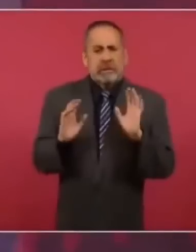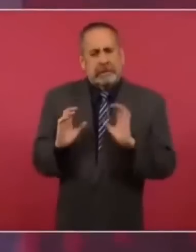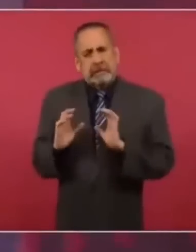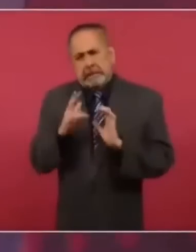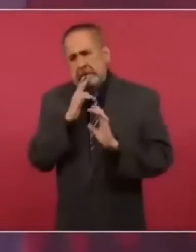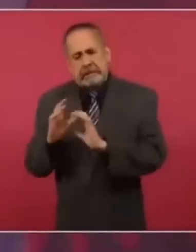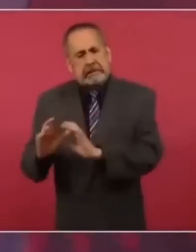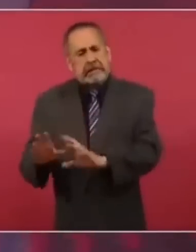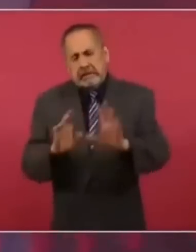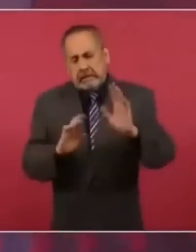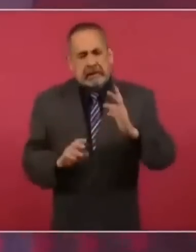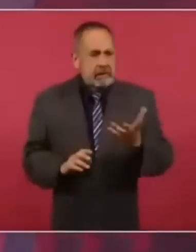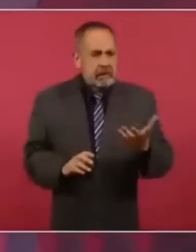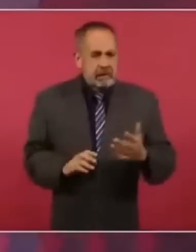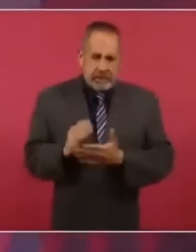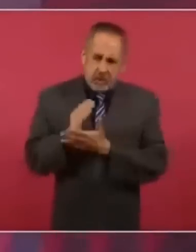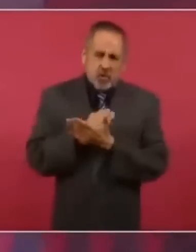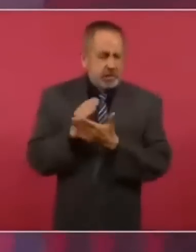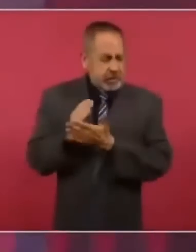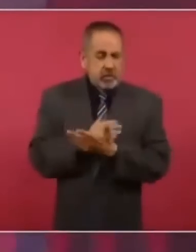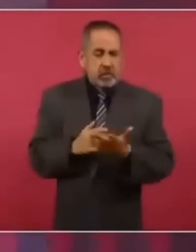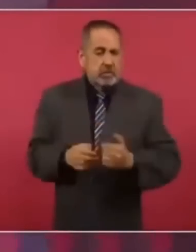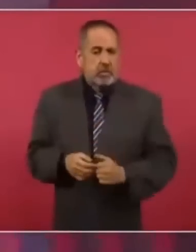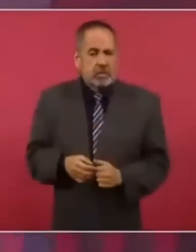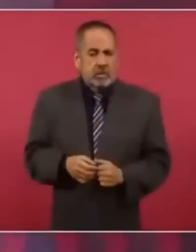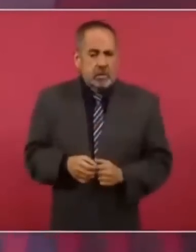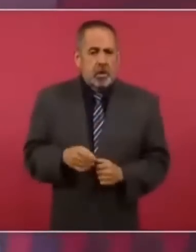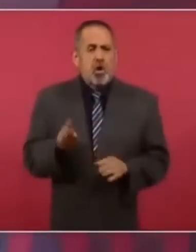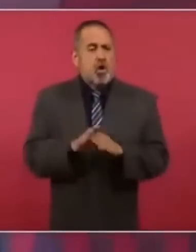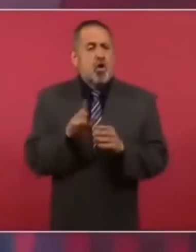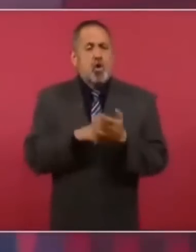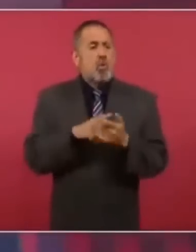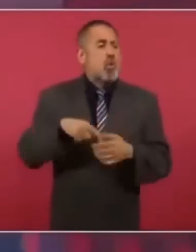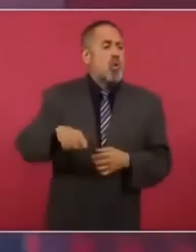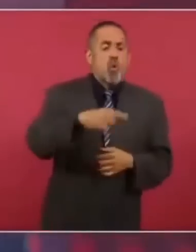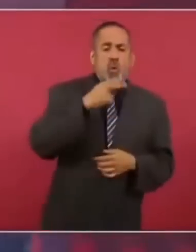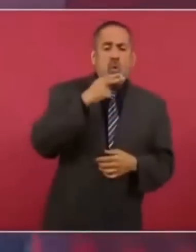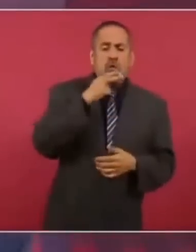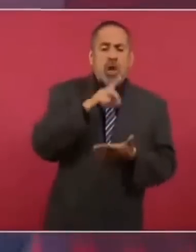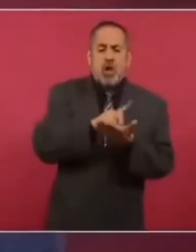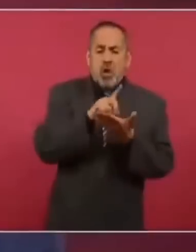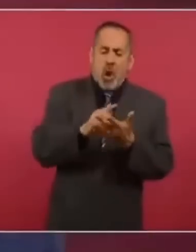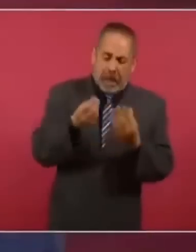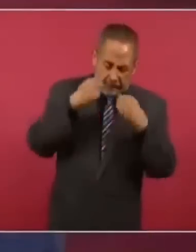¿Y cómo se evita ese consumo